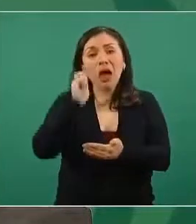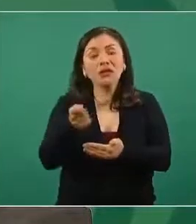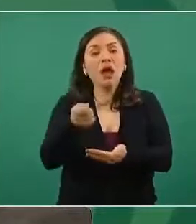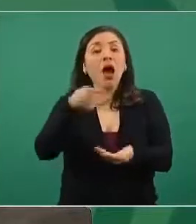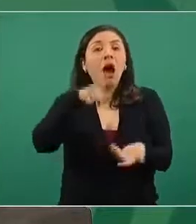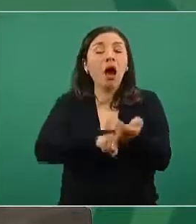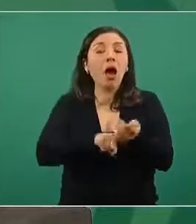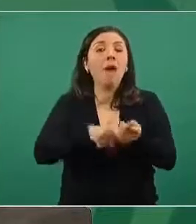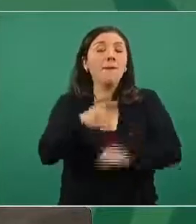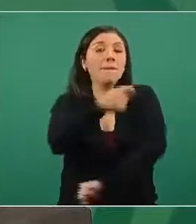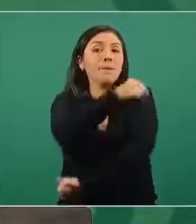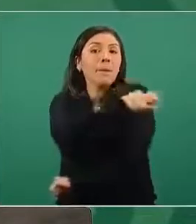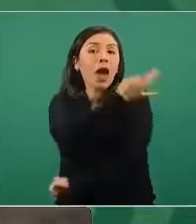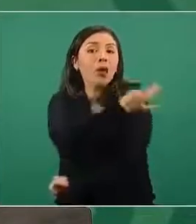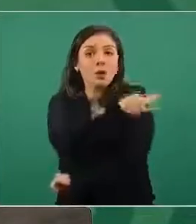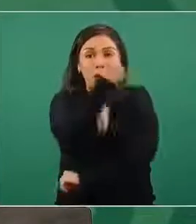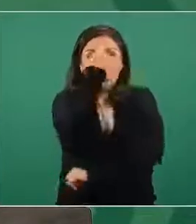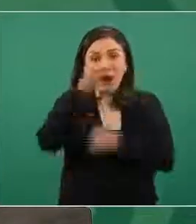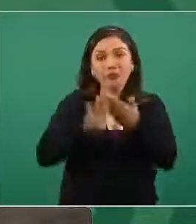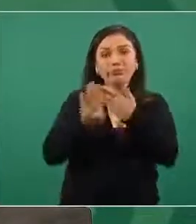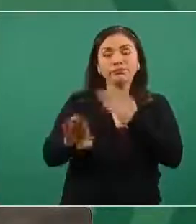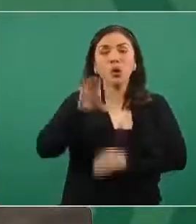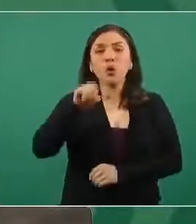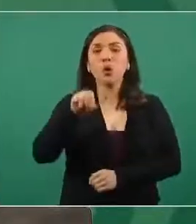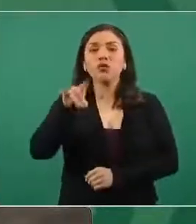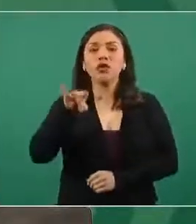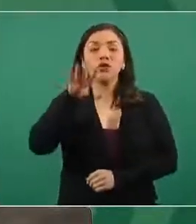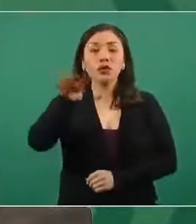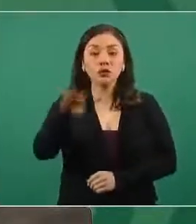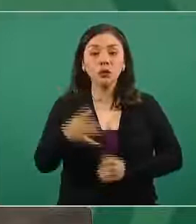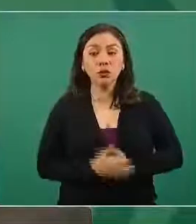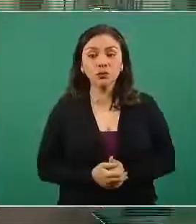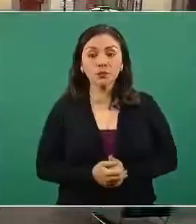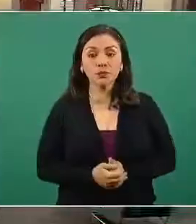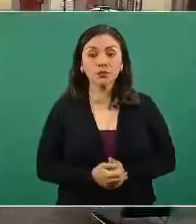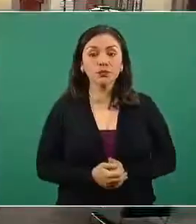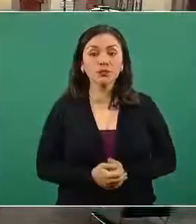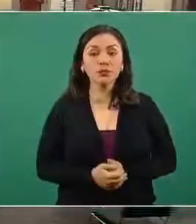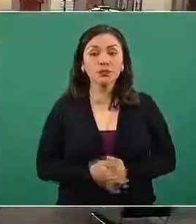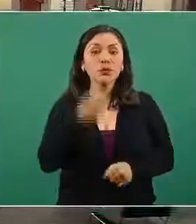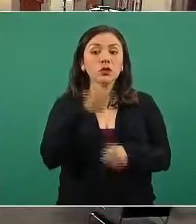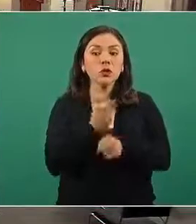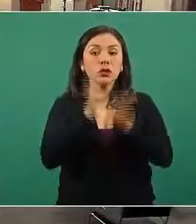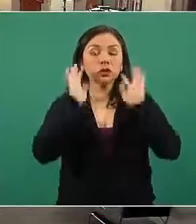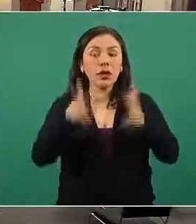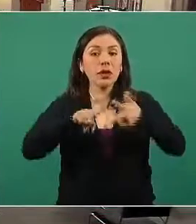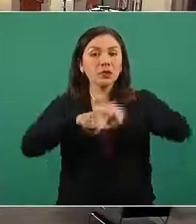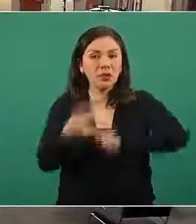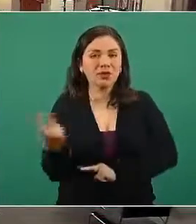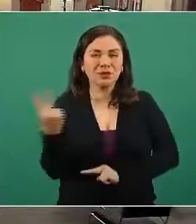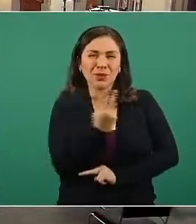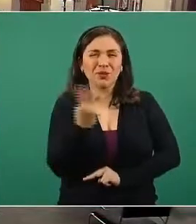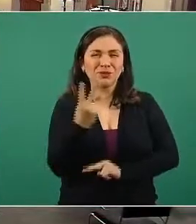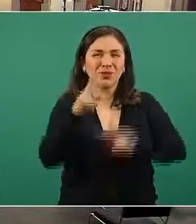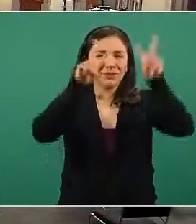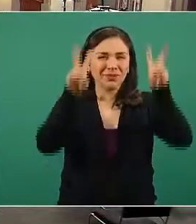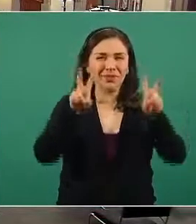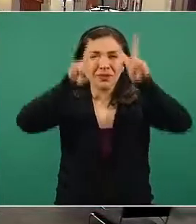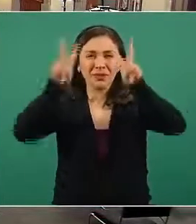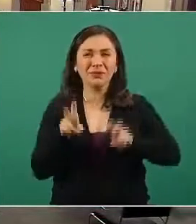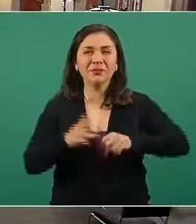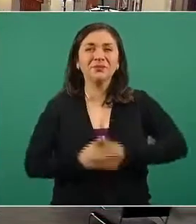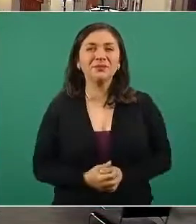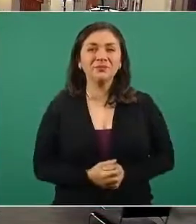de vacunación para prevenir el COVID-19. Entonces vamos a dar inicio con estos dos